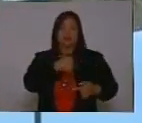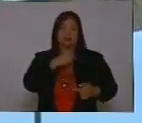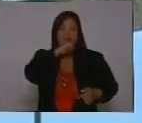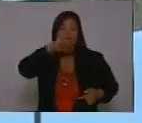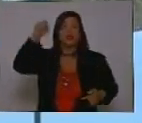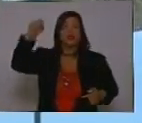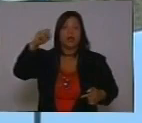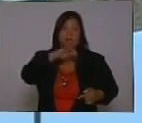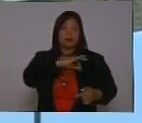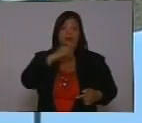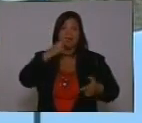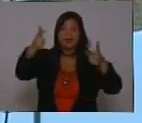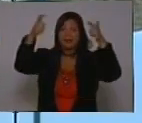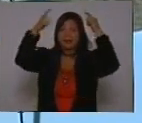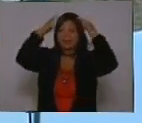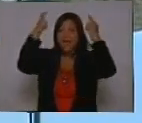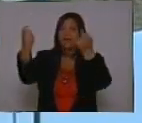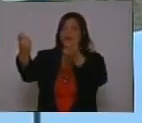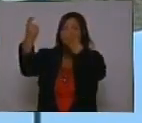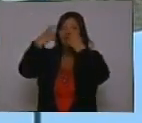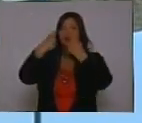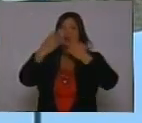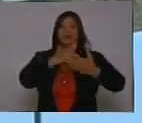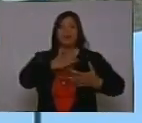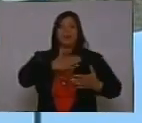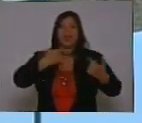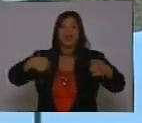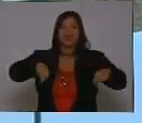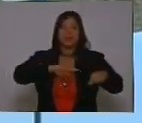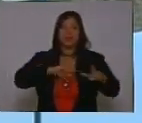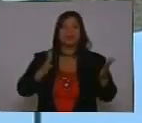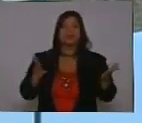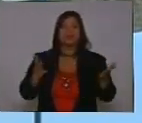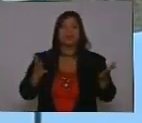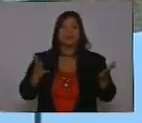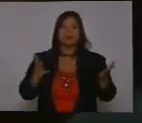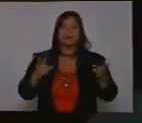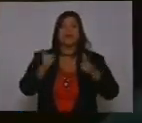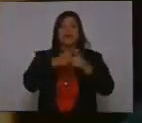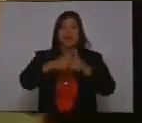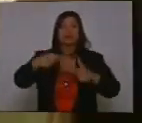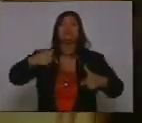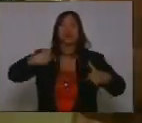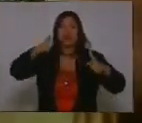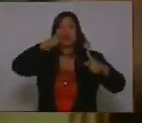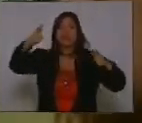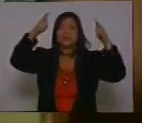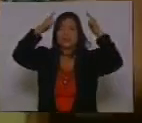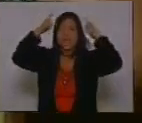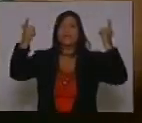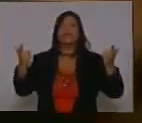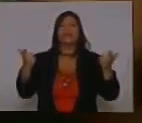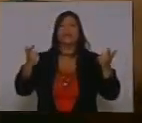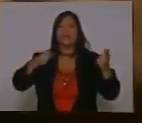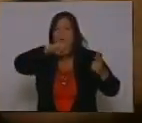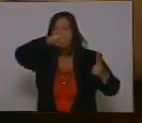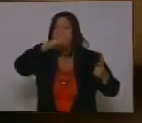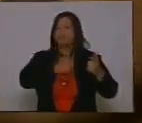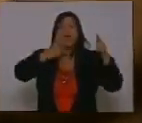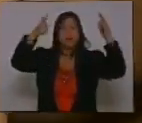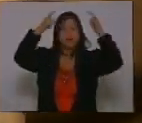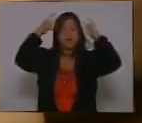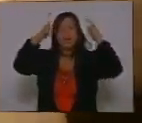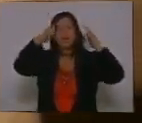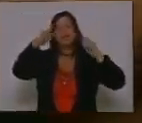socialista que el comandante Hugo Chávez nos dejó. Por eso es que somos chavistas, porque defendemos